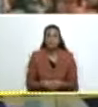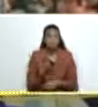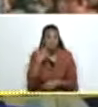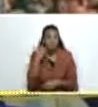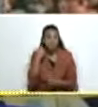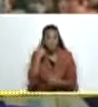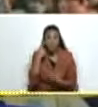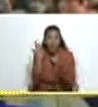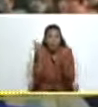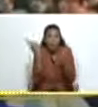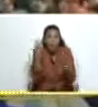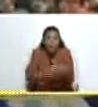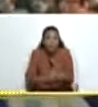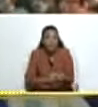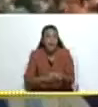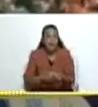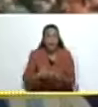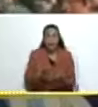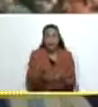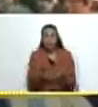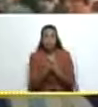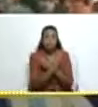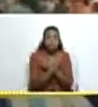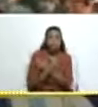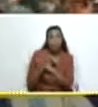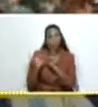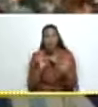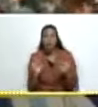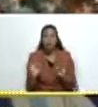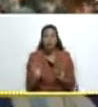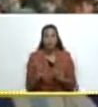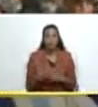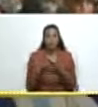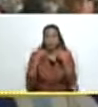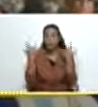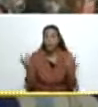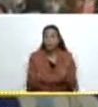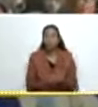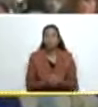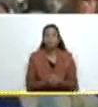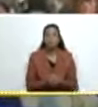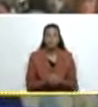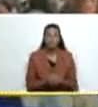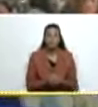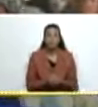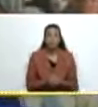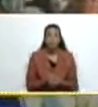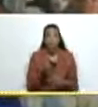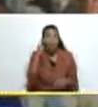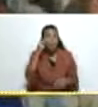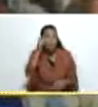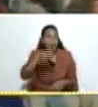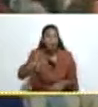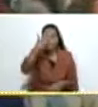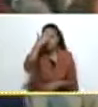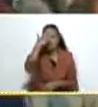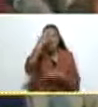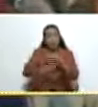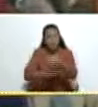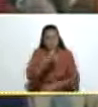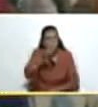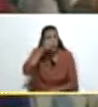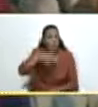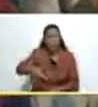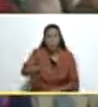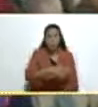Andan tratando de esconder su fracaso con un acto de violencia, pero este pueblo es sabio. Este pueblo sabe lo que tiene que hacer y